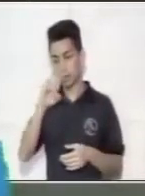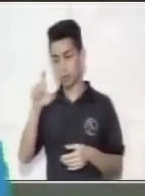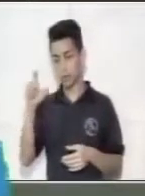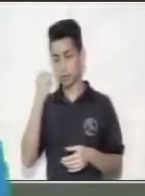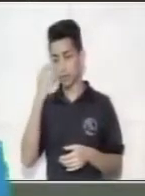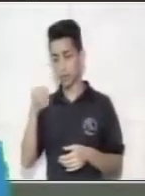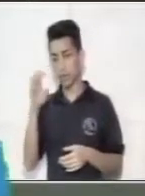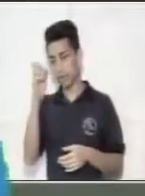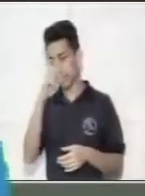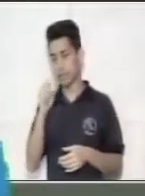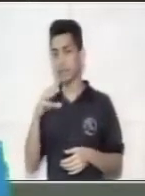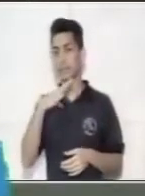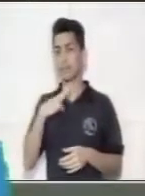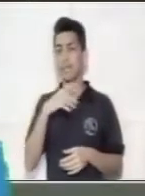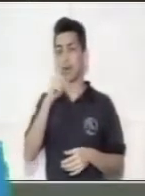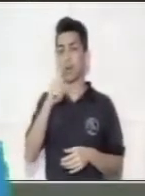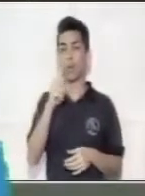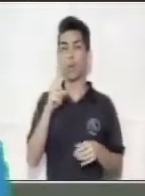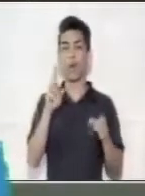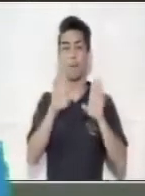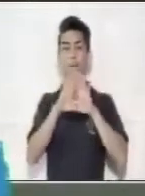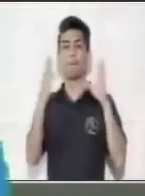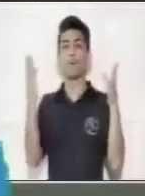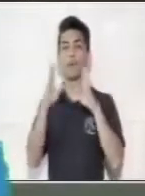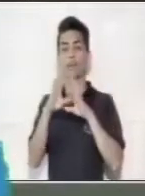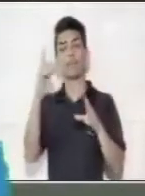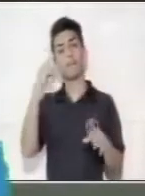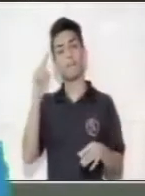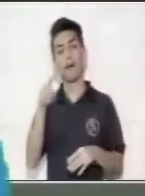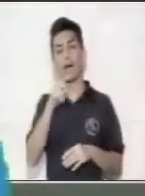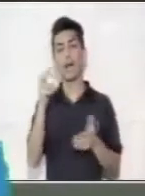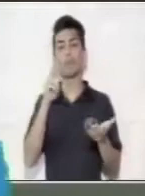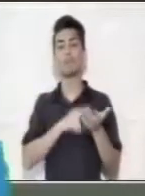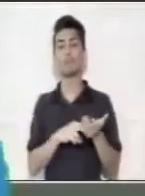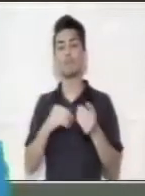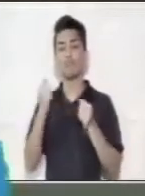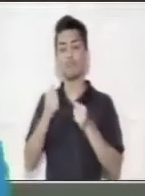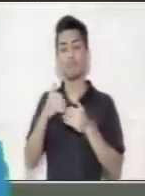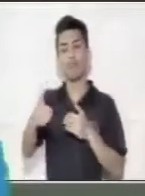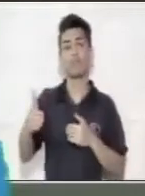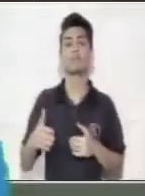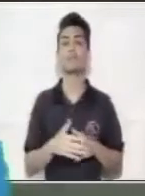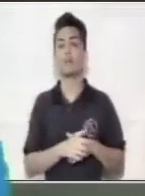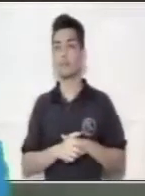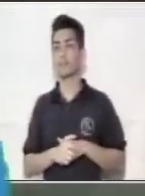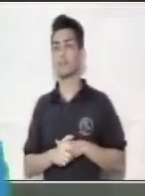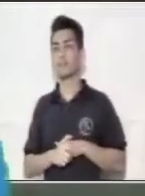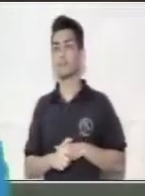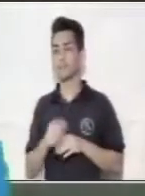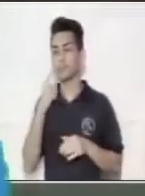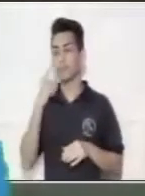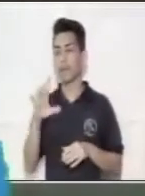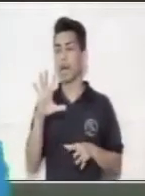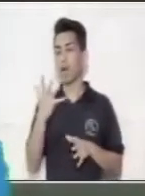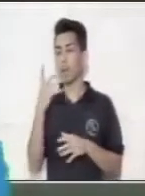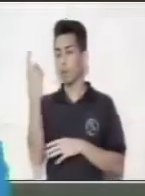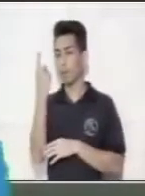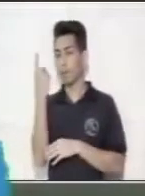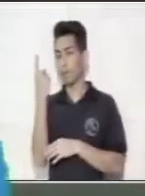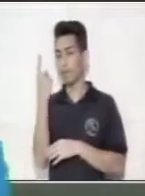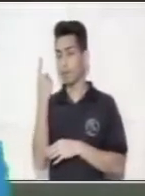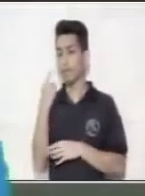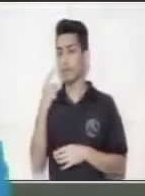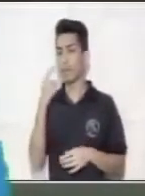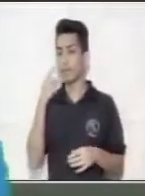una puerta para la aplicación de la fuerza. Démonos cuenta lo importante que es